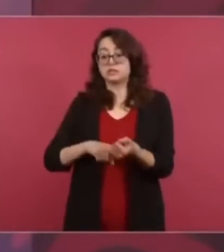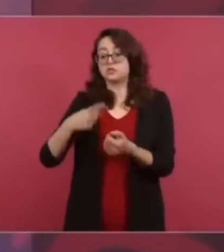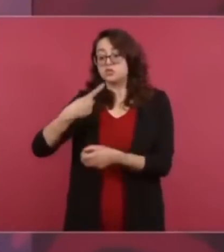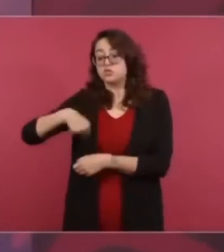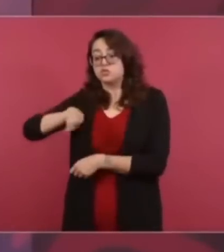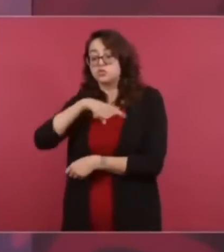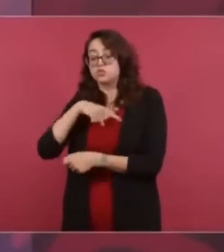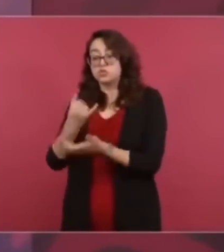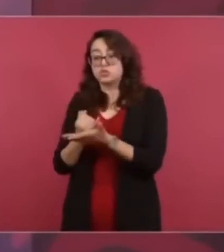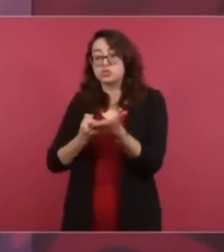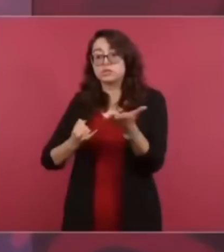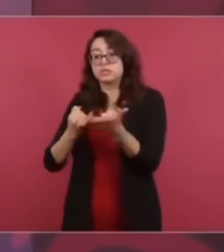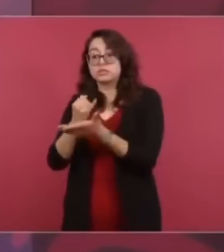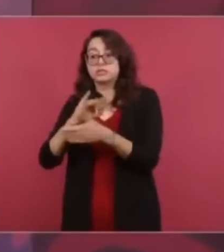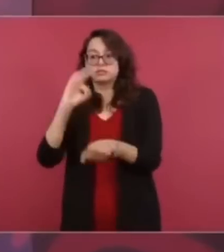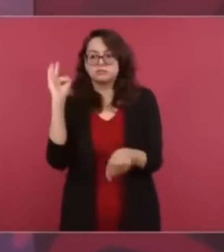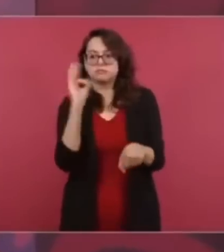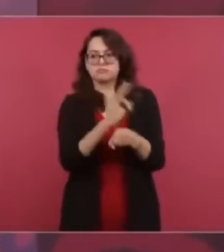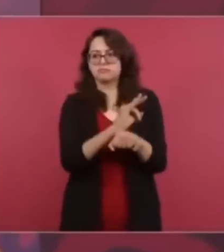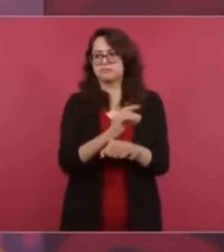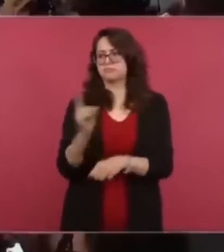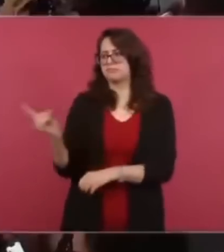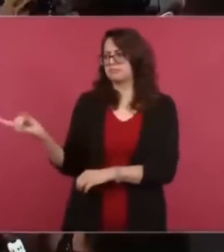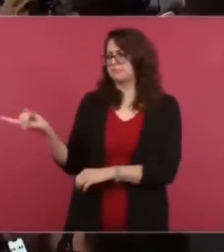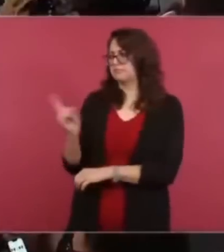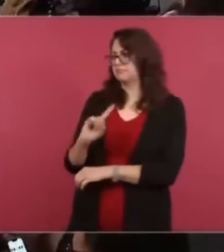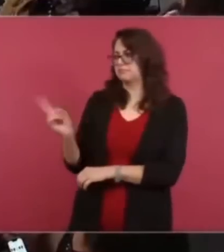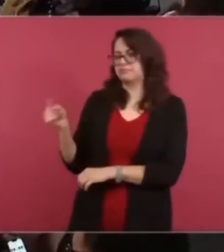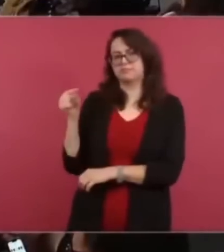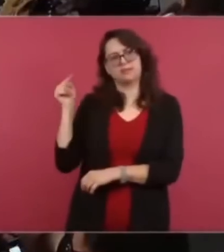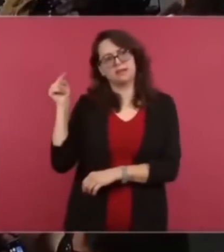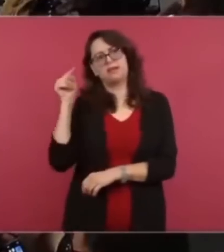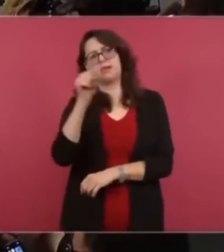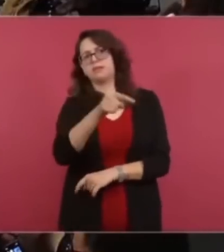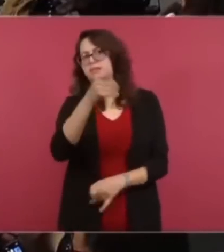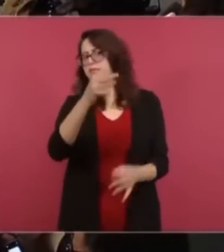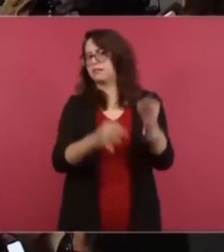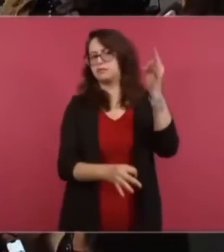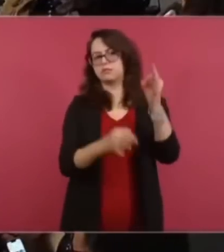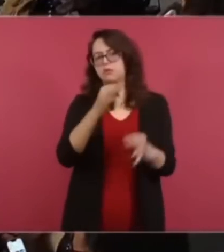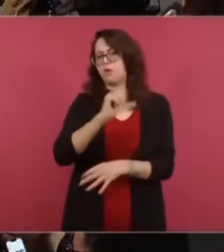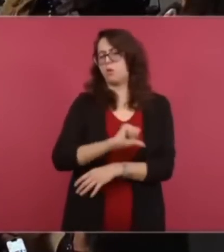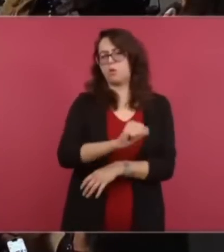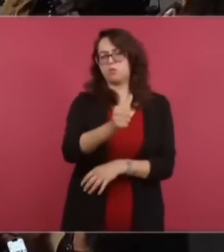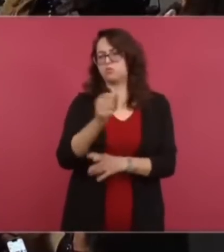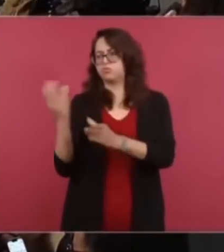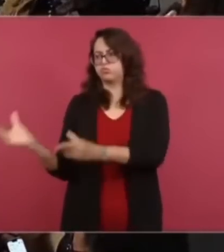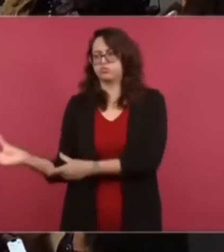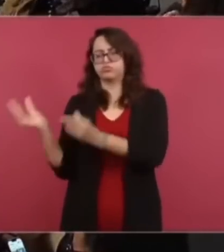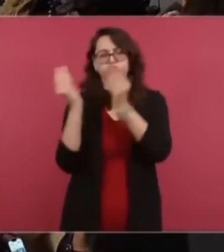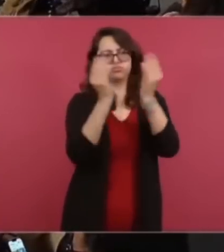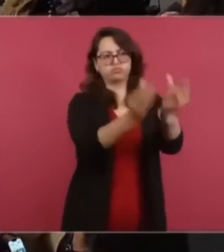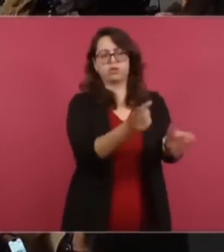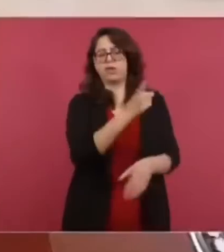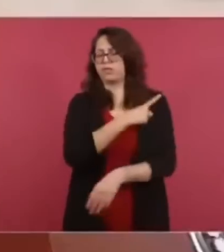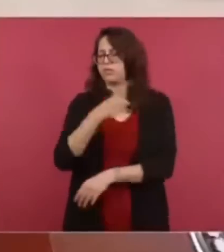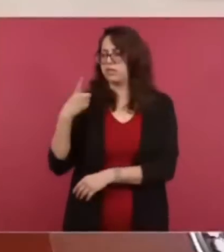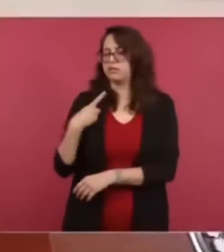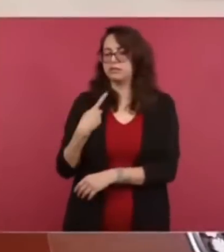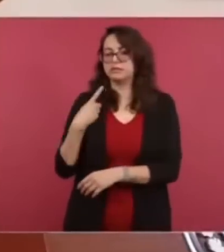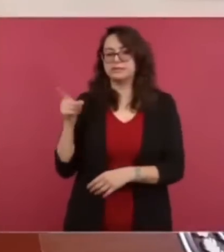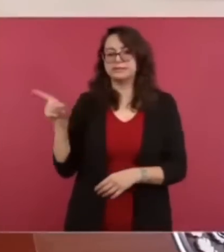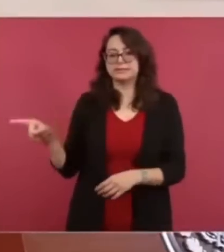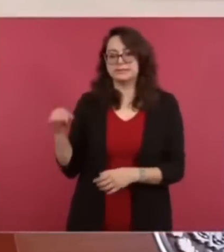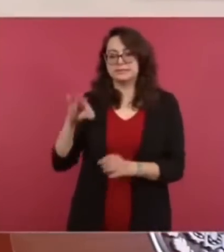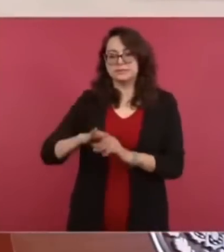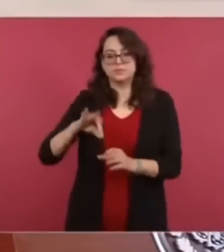cuando correspondía resolverlo en tribunales. Y perdió el ministro. Nada más fue